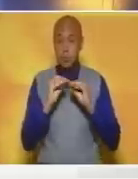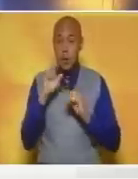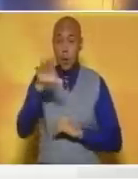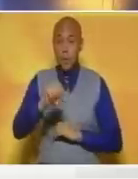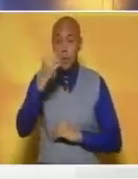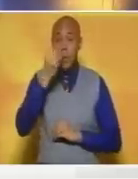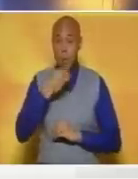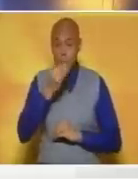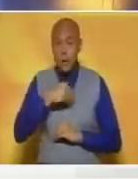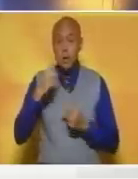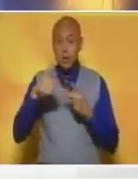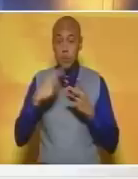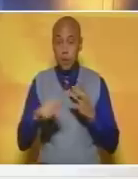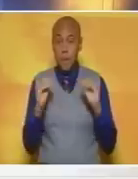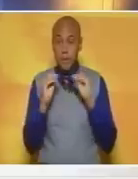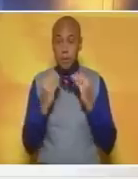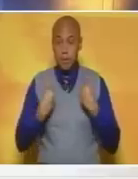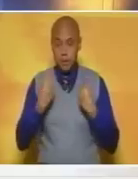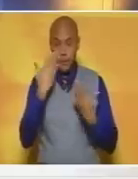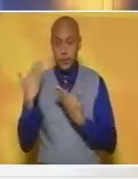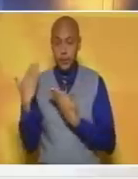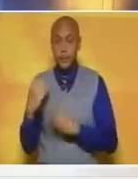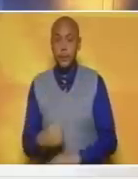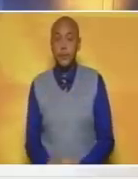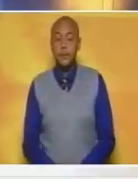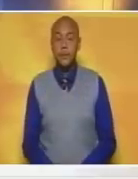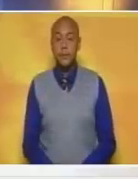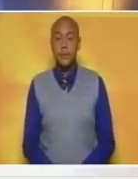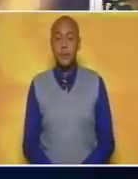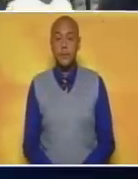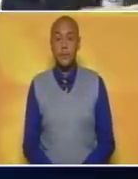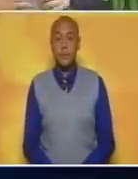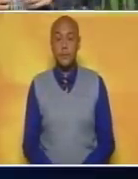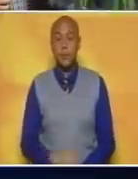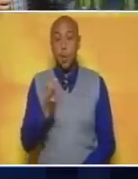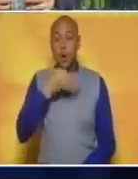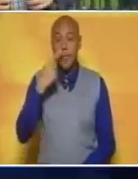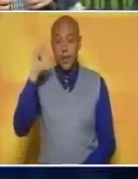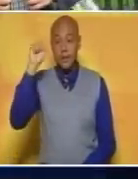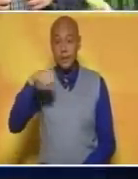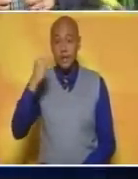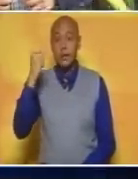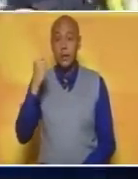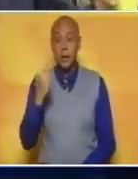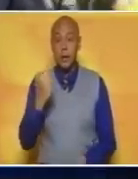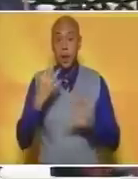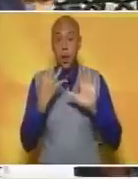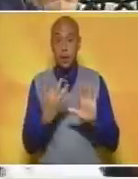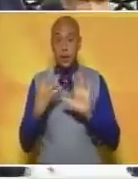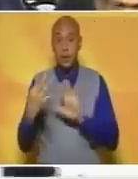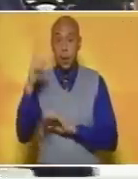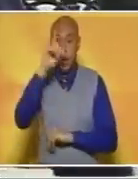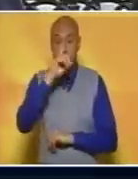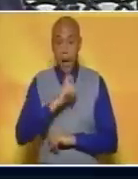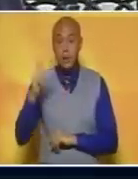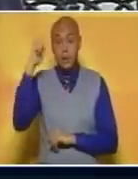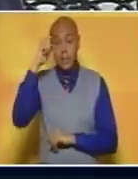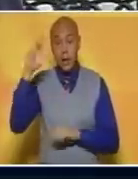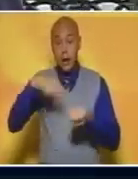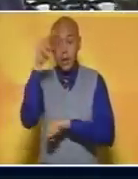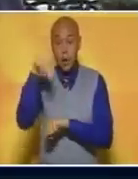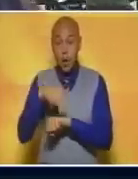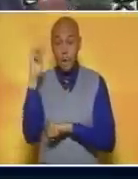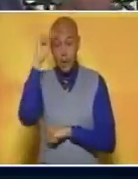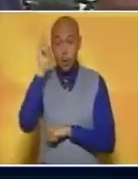como tener calidad de vida. Andrés Díaz con la información. Sí, muy buenas tardes. Con motivo del 88 aniversario del Día Nacional del